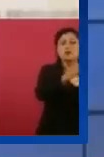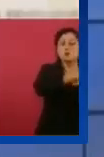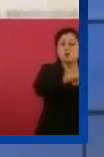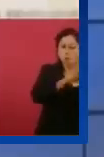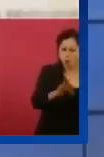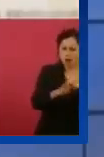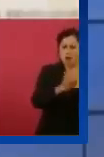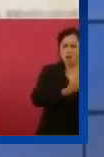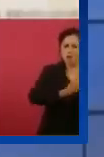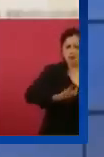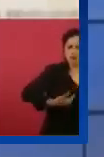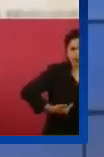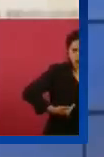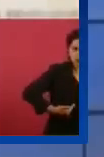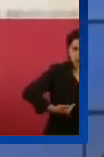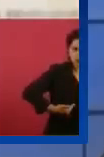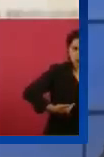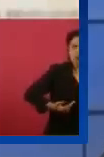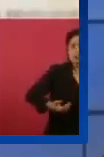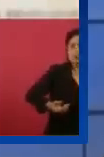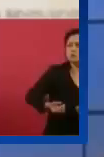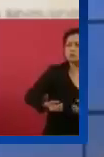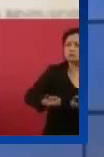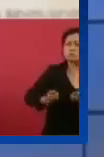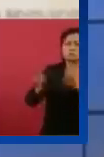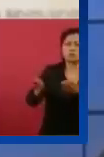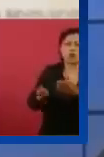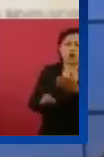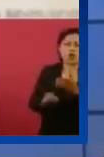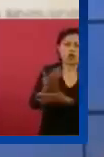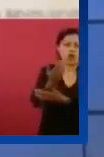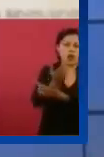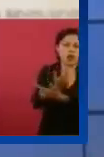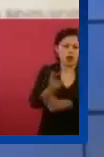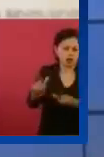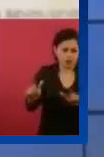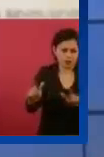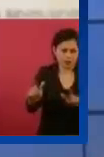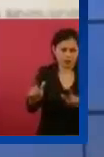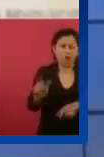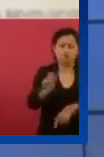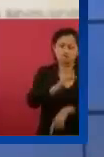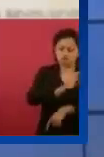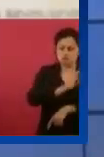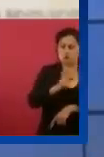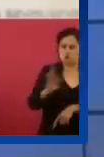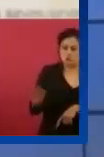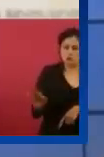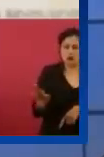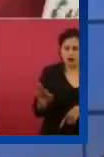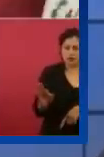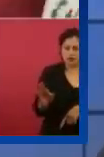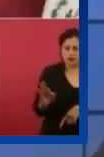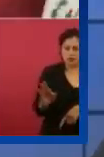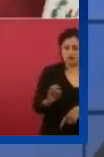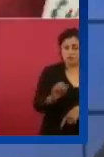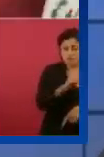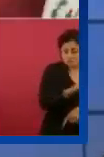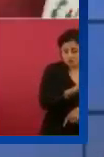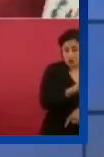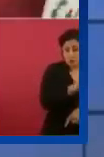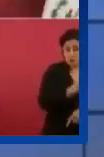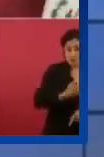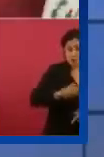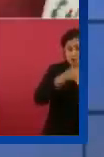estadounidense lo traiga y lo enjuicie. ¿Por qué? Por revelar la verdad que ellos no querían que